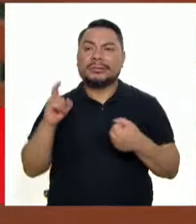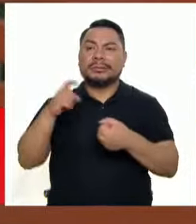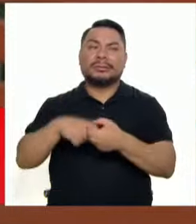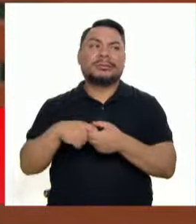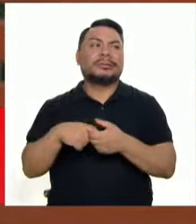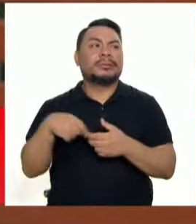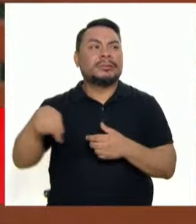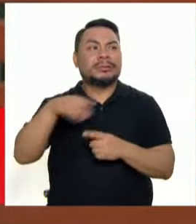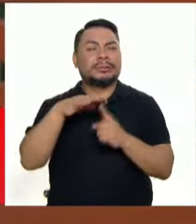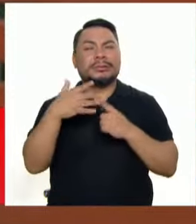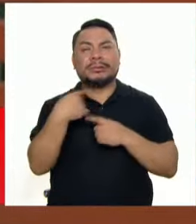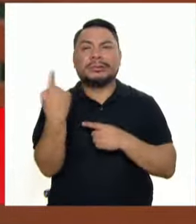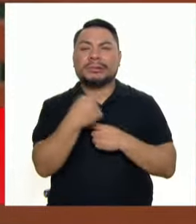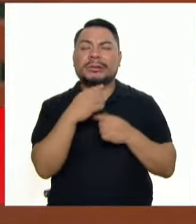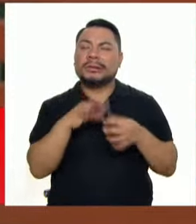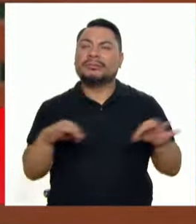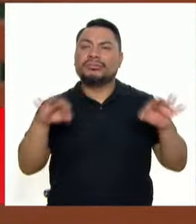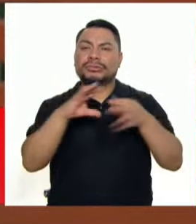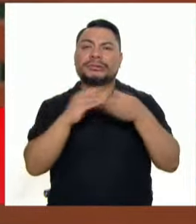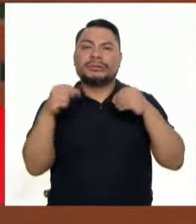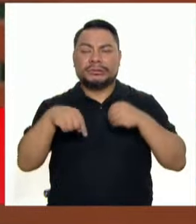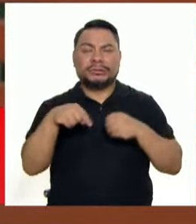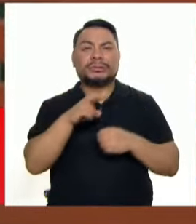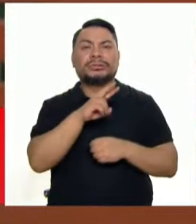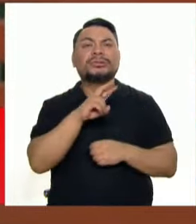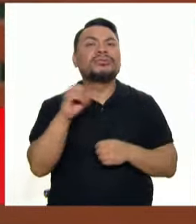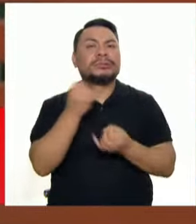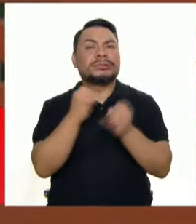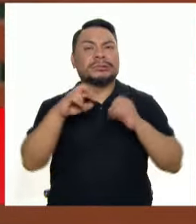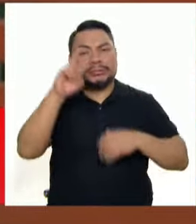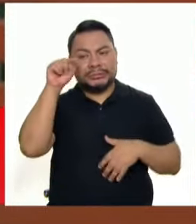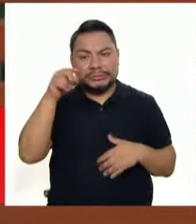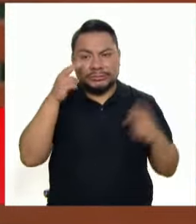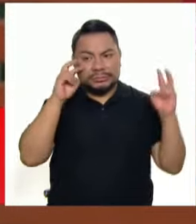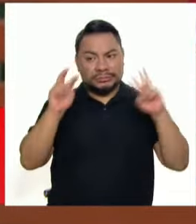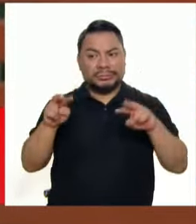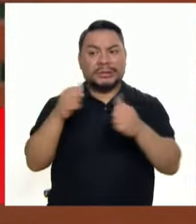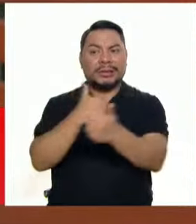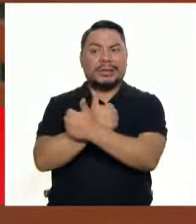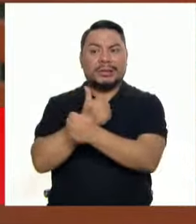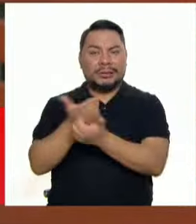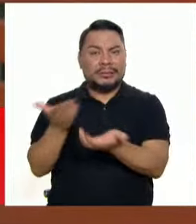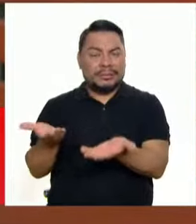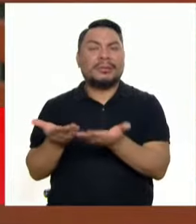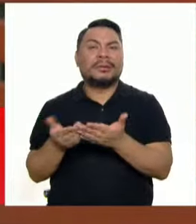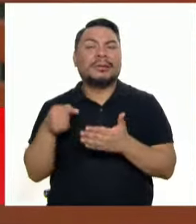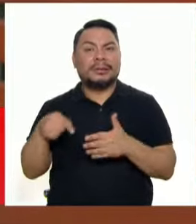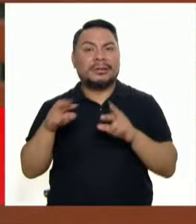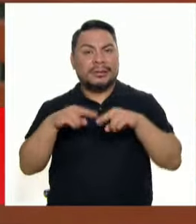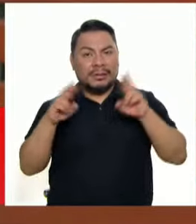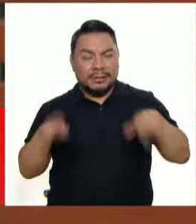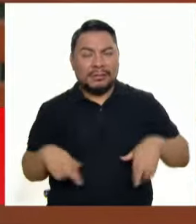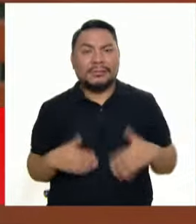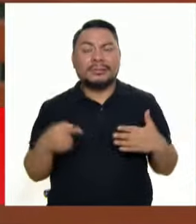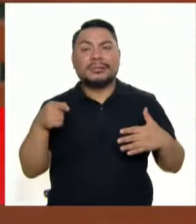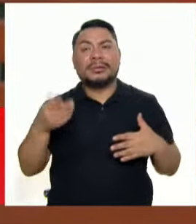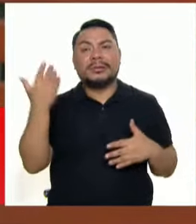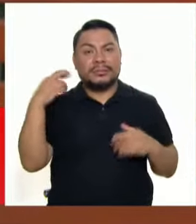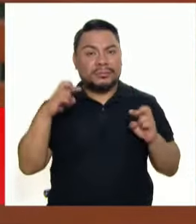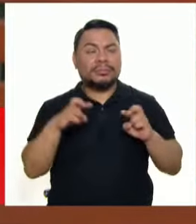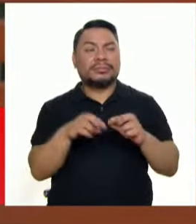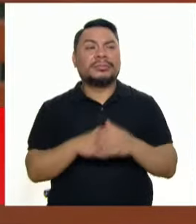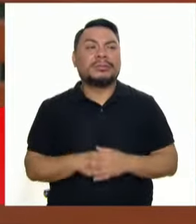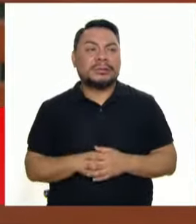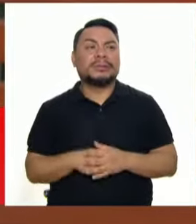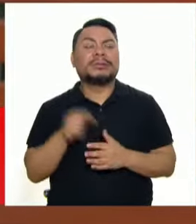esta circunstancia histórica del Bicentenario y que se haya puesto la mirada a Ayacucho, ¿no? Una región que en su